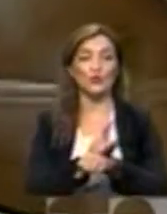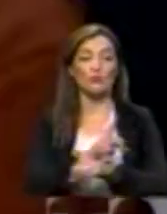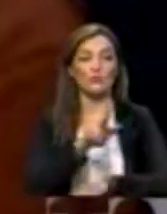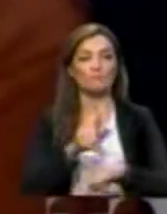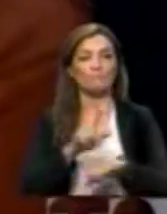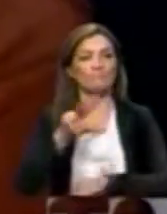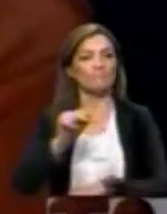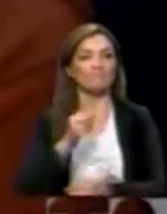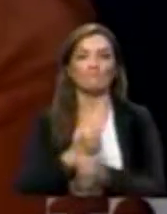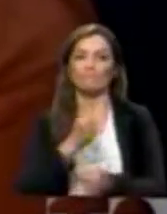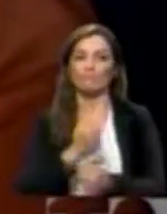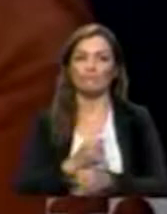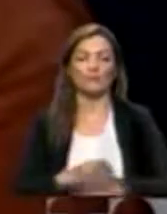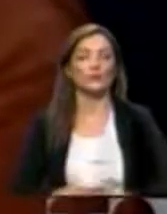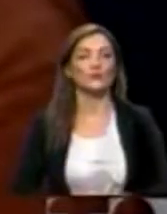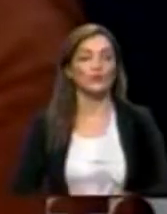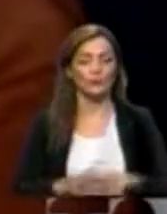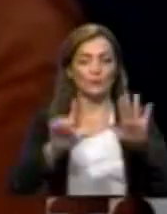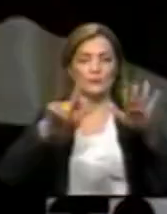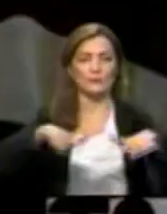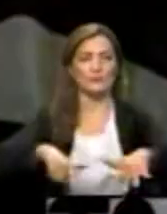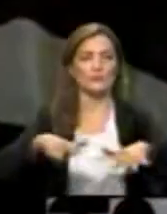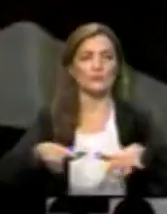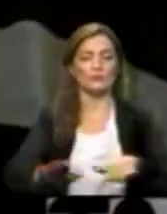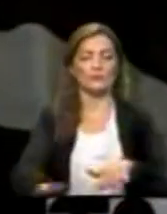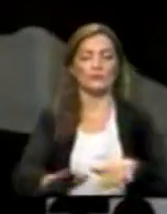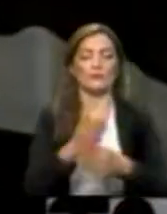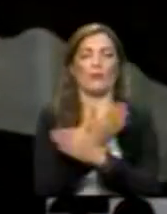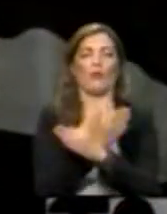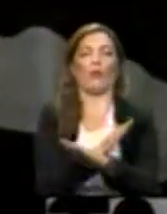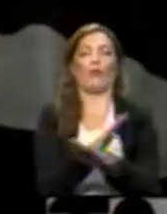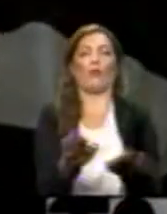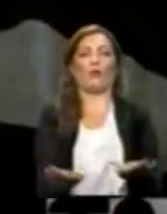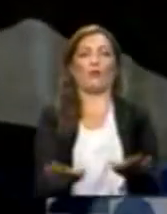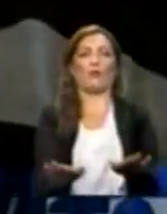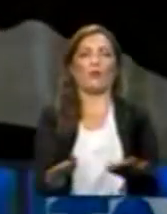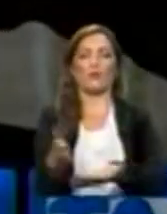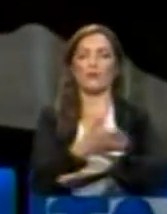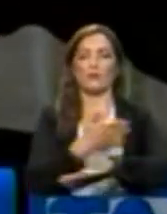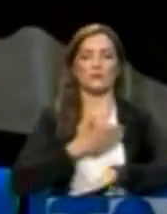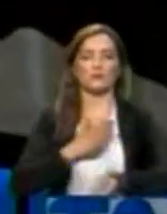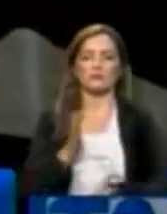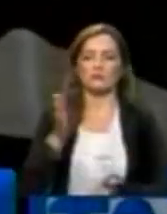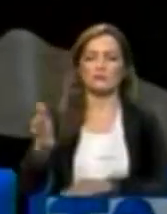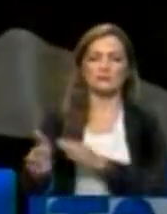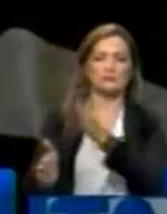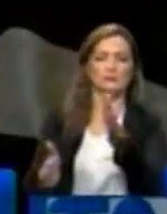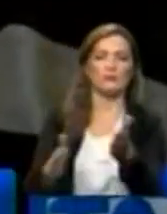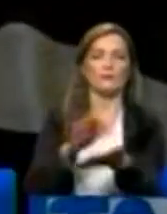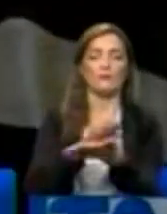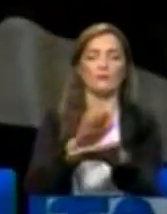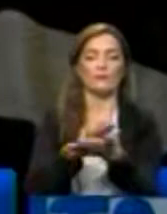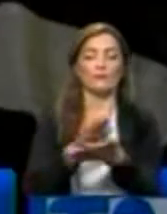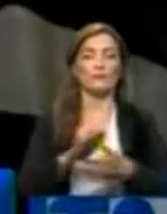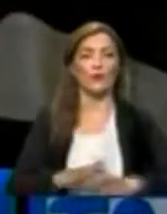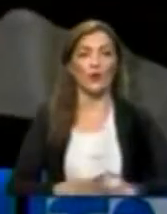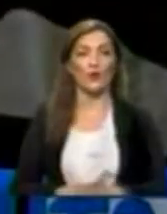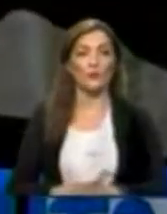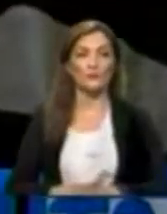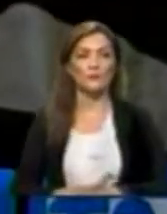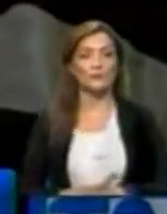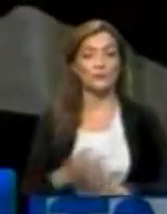que lo dejó inmovilizado ya 7 meses. Yo iba a todos lados, me desenvolvía tranquilamente, yo